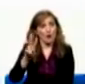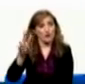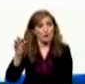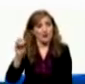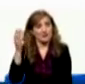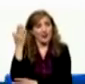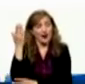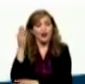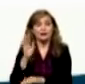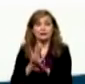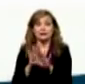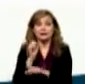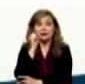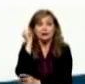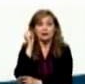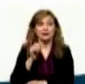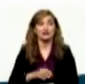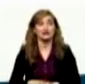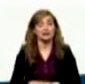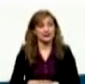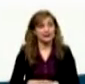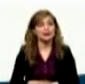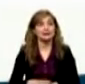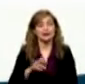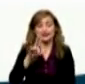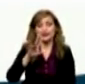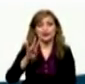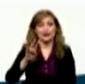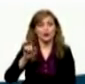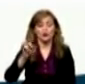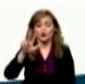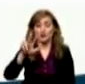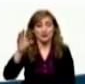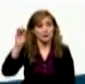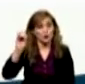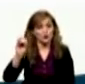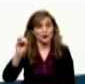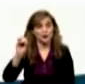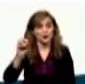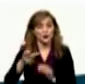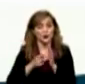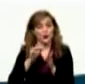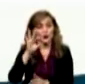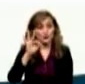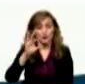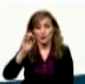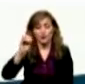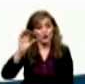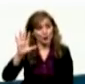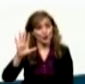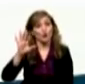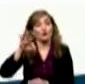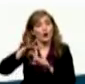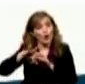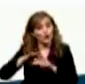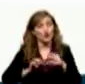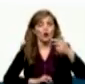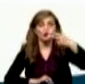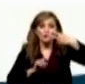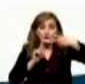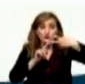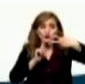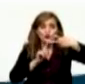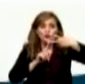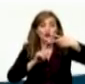virtual alcalde de este cantón azuayo, con el 37.30%, que representa 905 votos, mientras que su rival